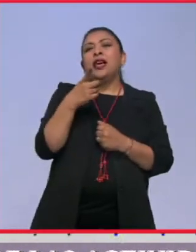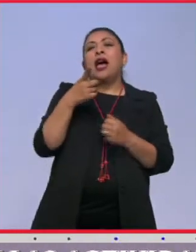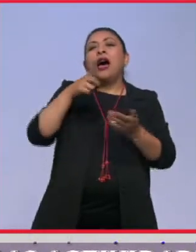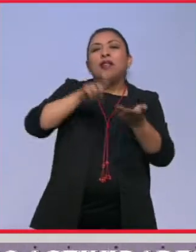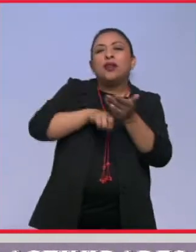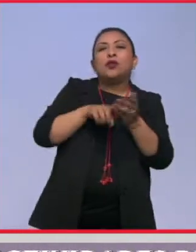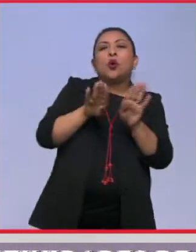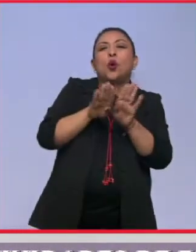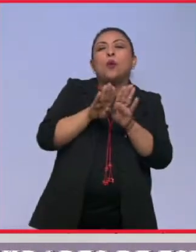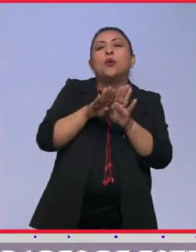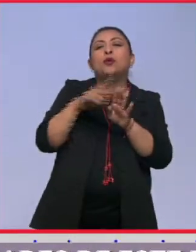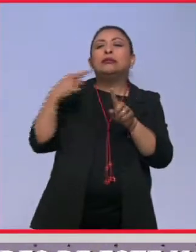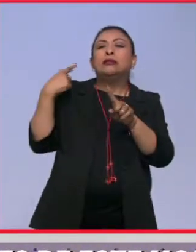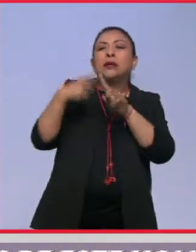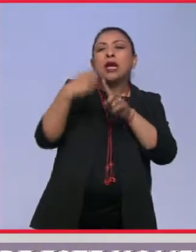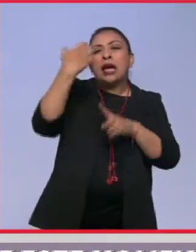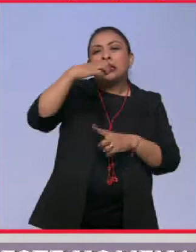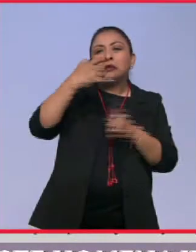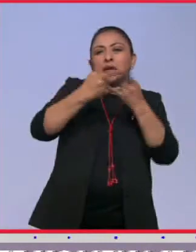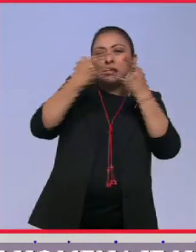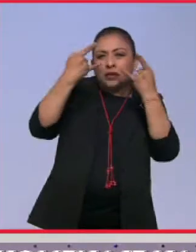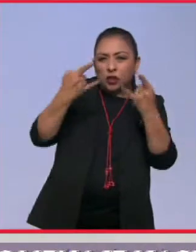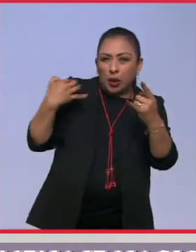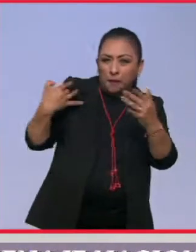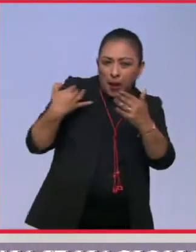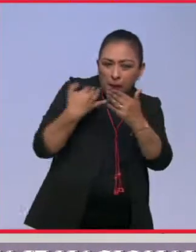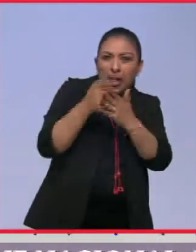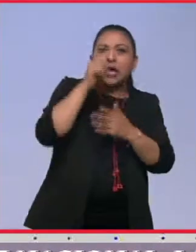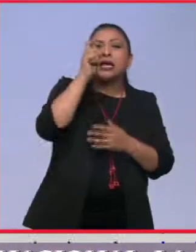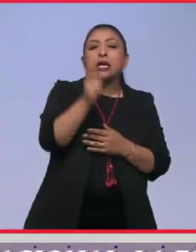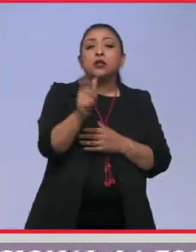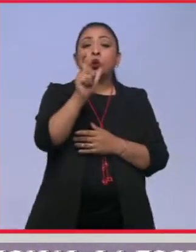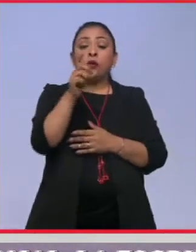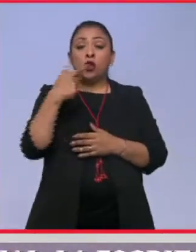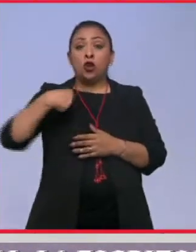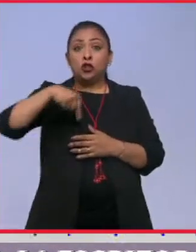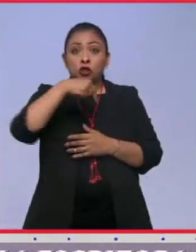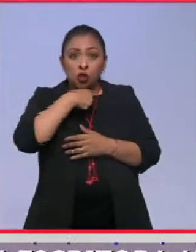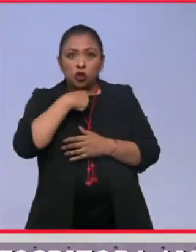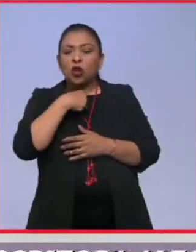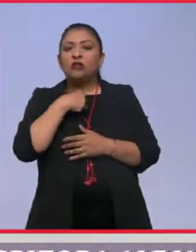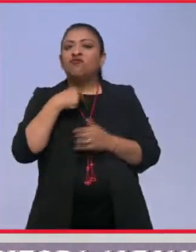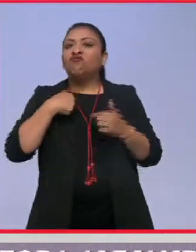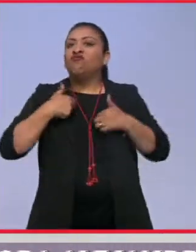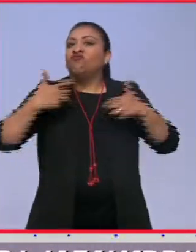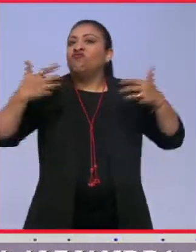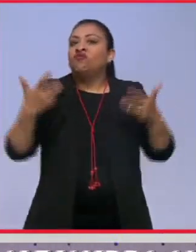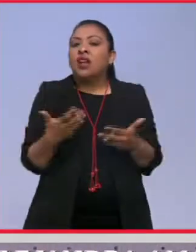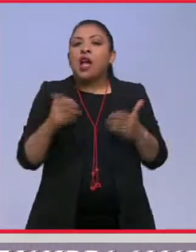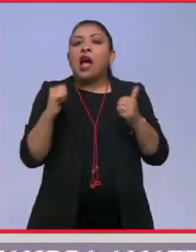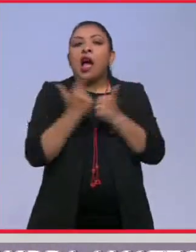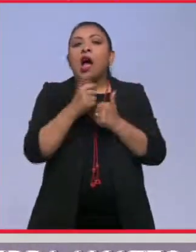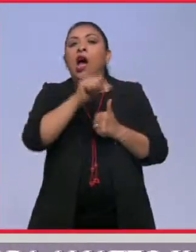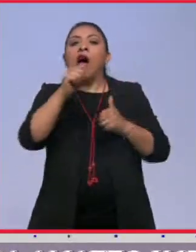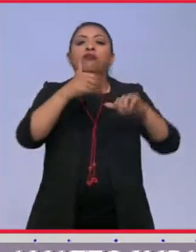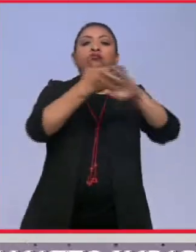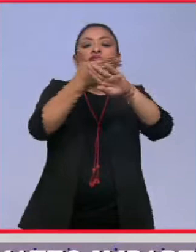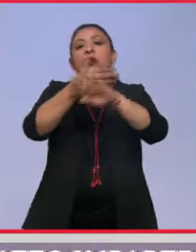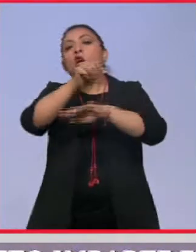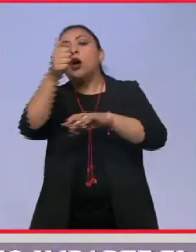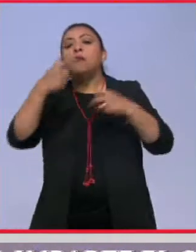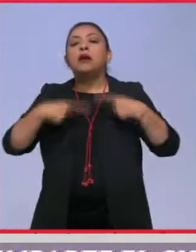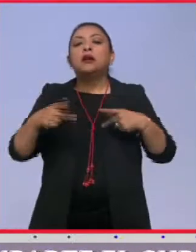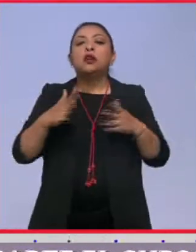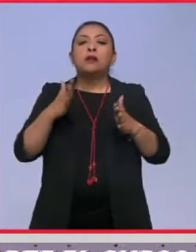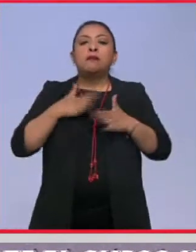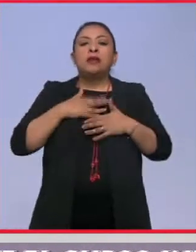también de su experiencia histórica es el momento en que nosotros, en lugar de actuar sobre los demás con nuestra